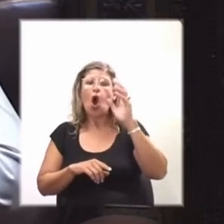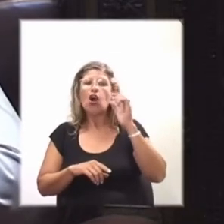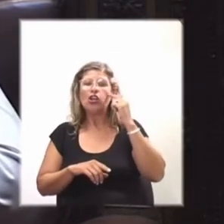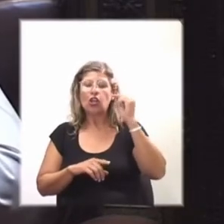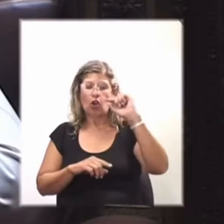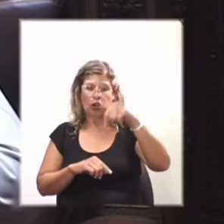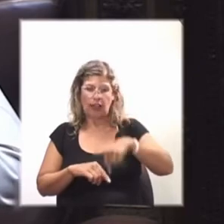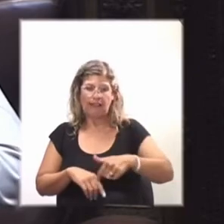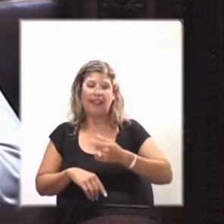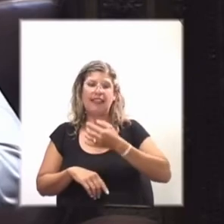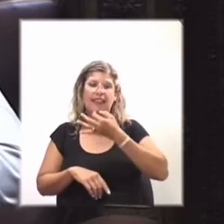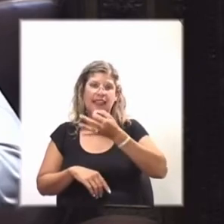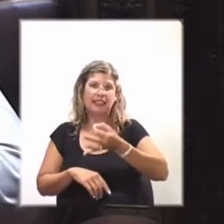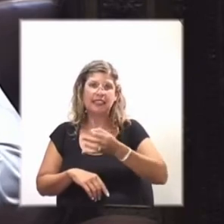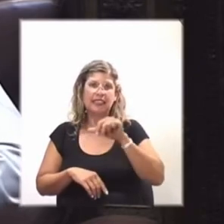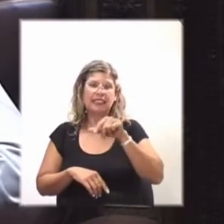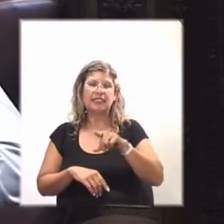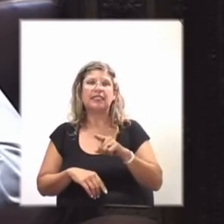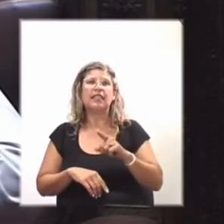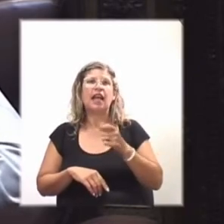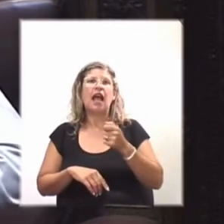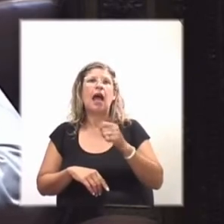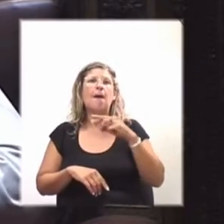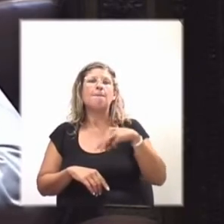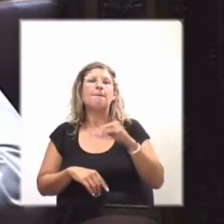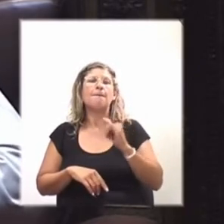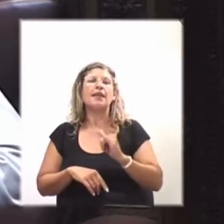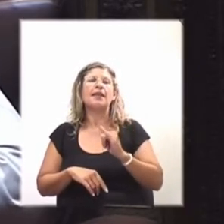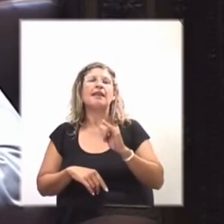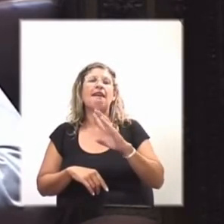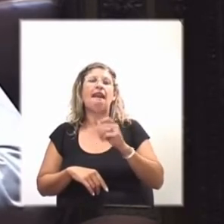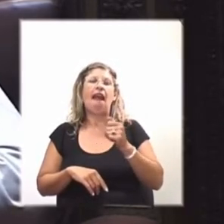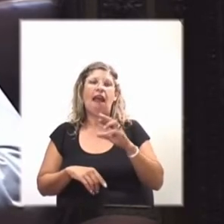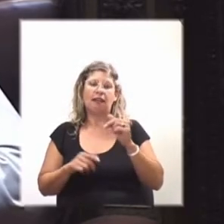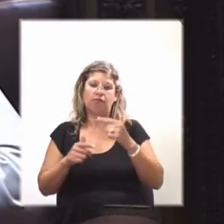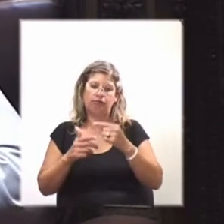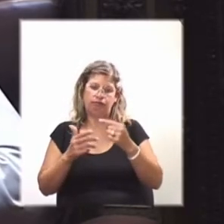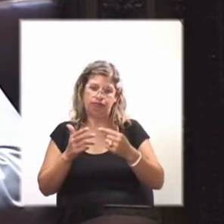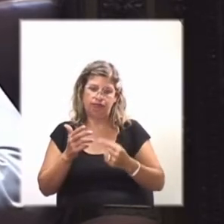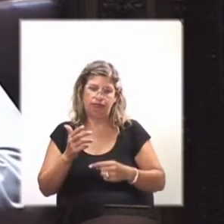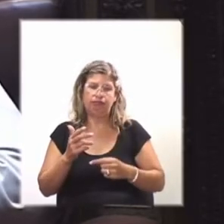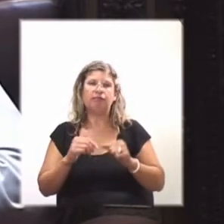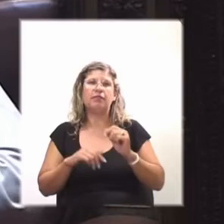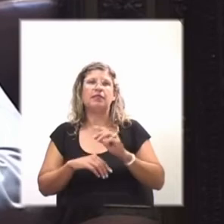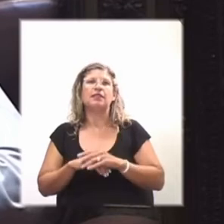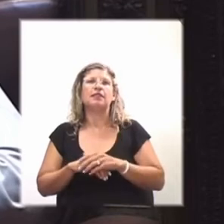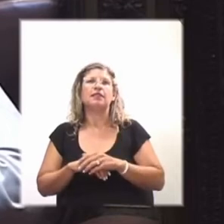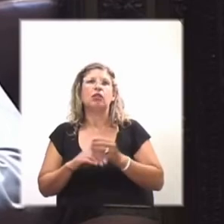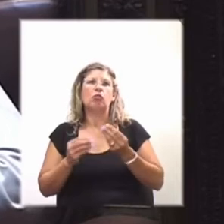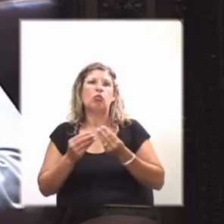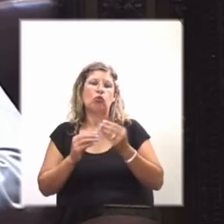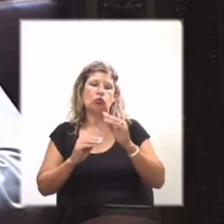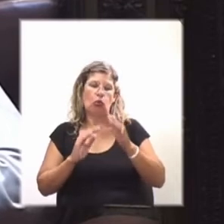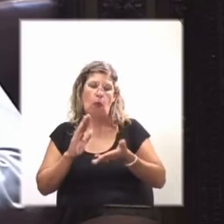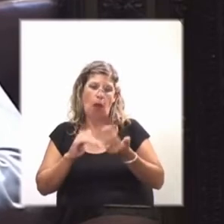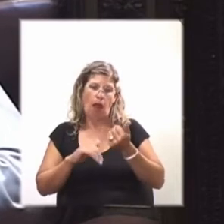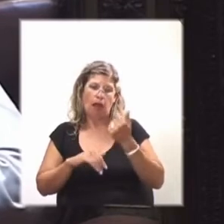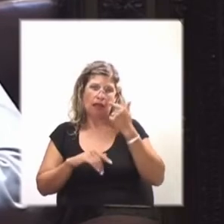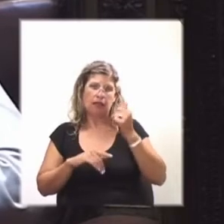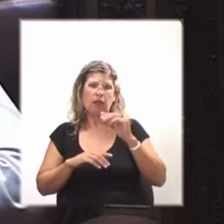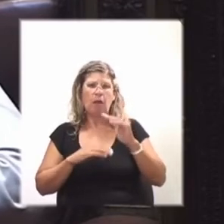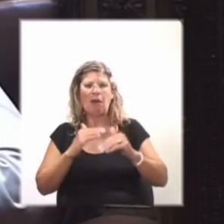aquí mencionados, Amílcar Vasconcellos, Zorrilla, Zapelli y tantos otros, más allá de los